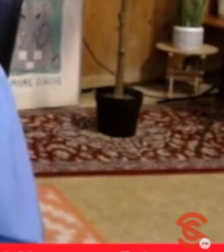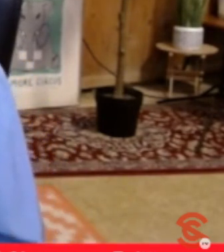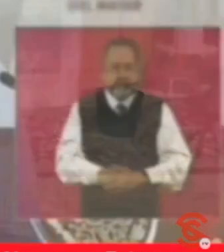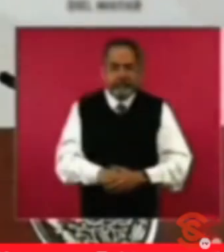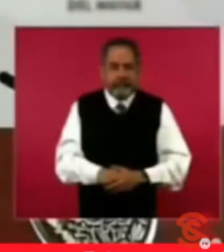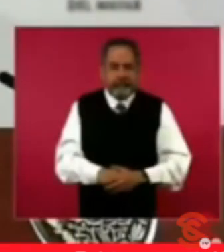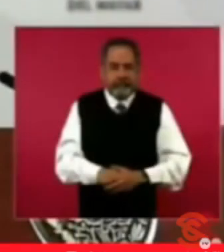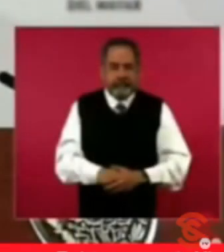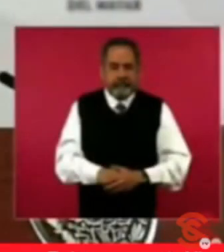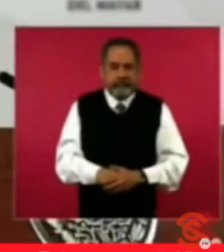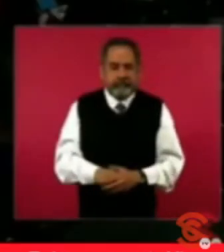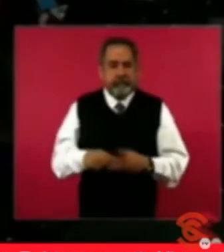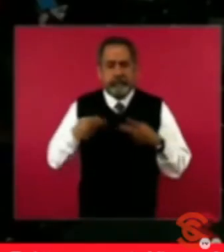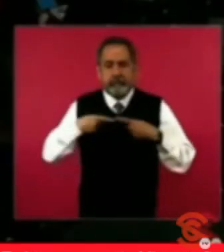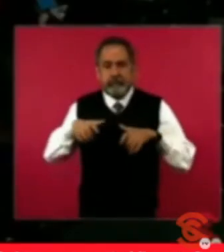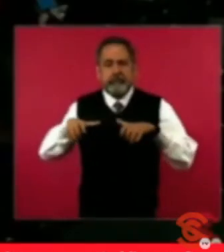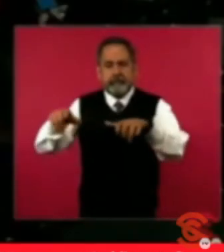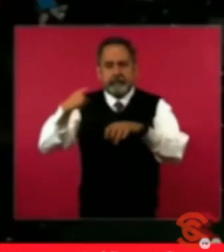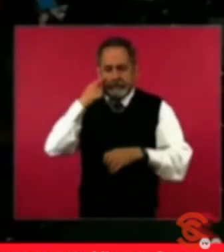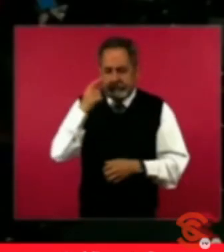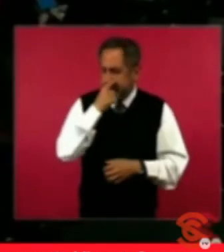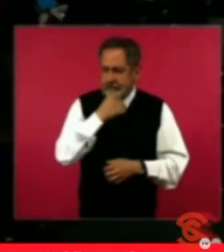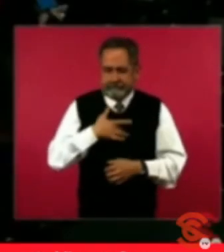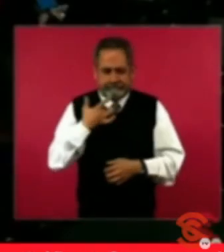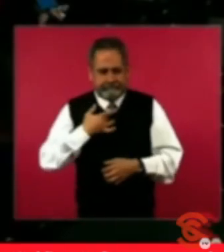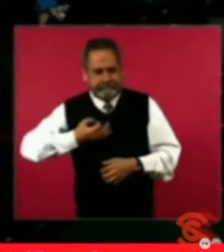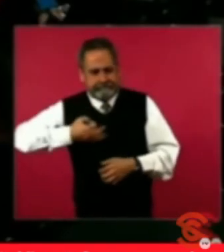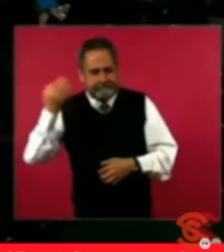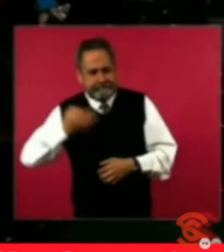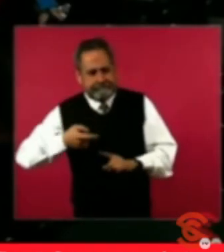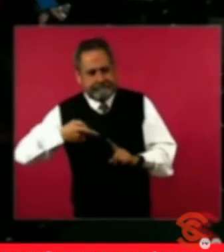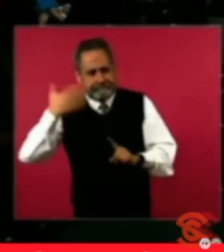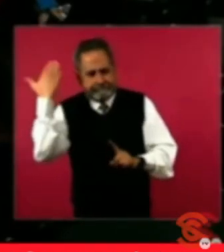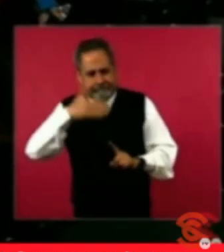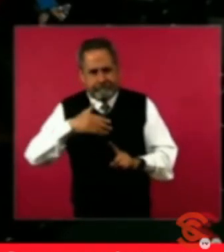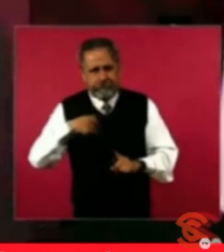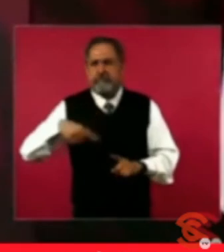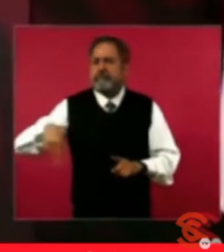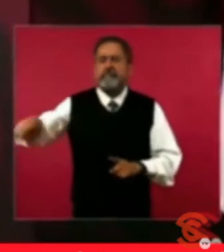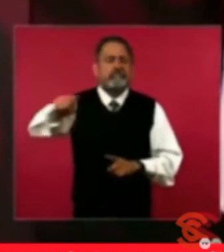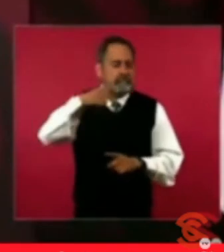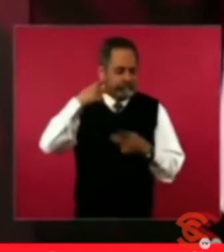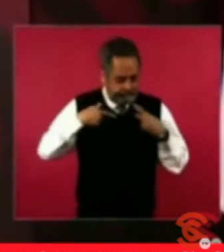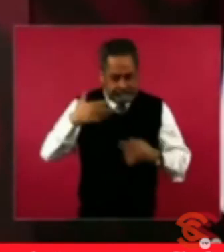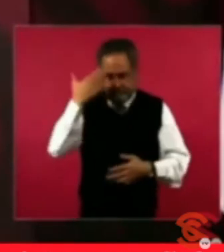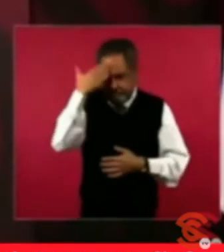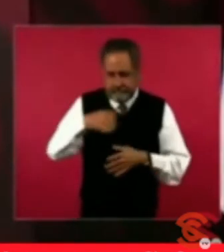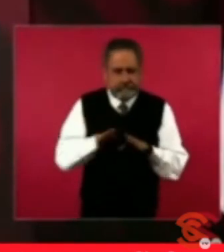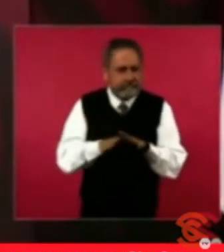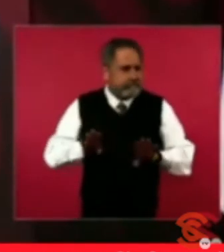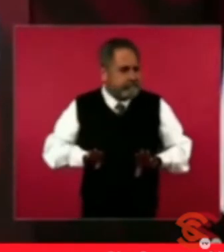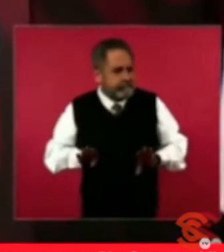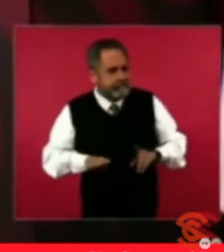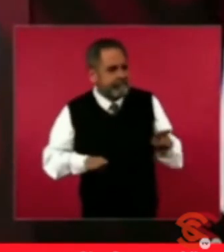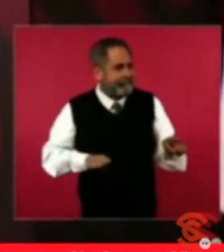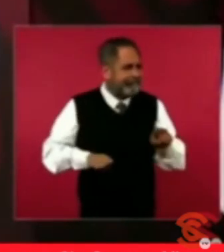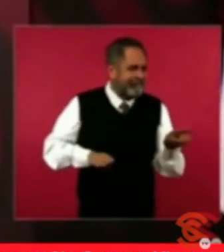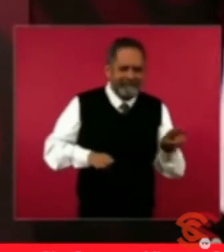Piña. Distinto certero. Sabe muy bien lo que conviene y lo que no conviene.